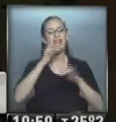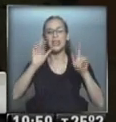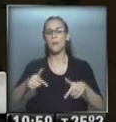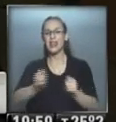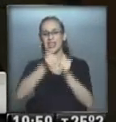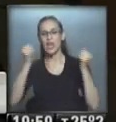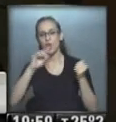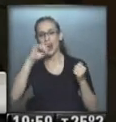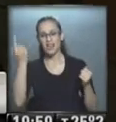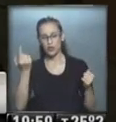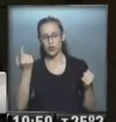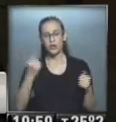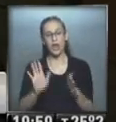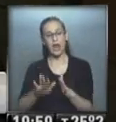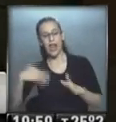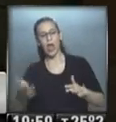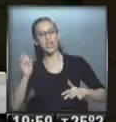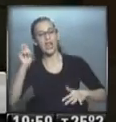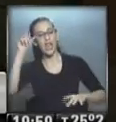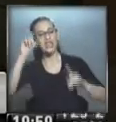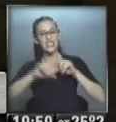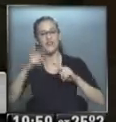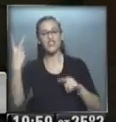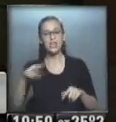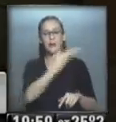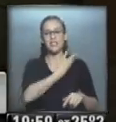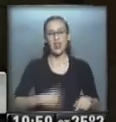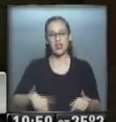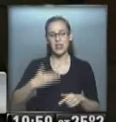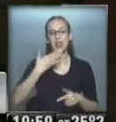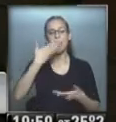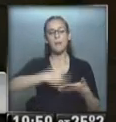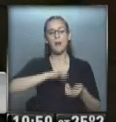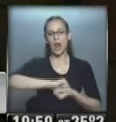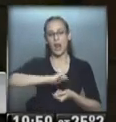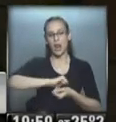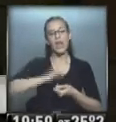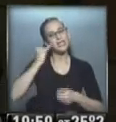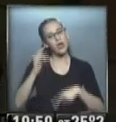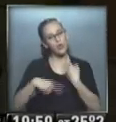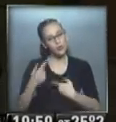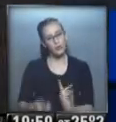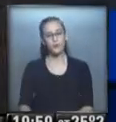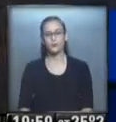lado mío, quien fuera el ex vicepresidente de papel prensa, Rafael Llanover. Ya volvemos.